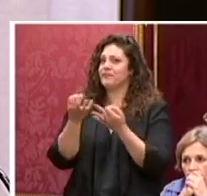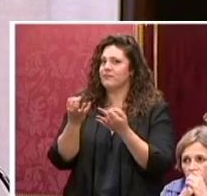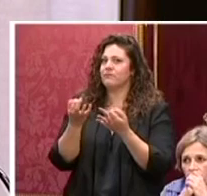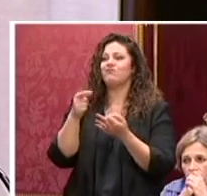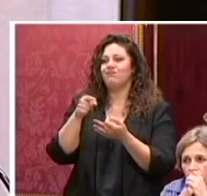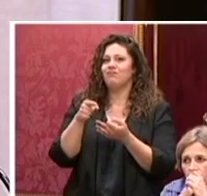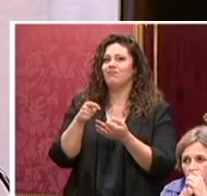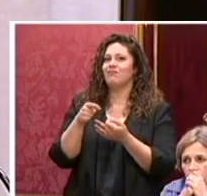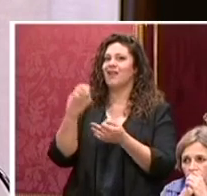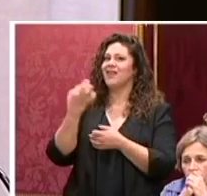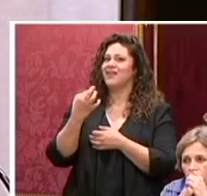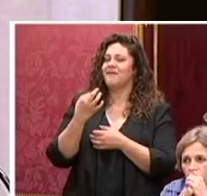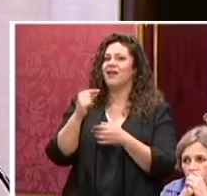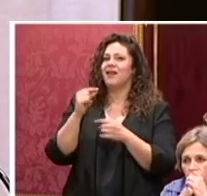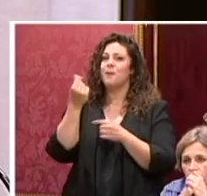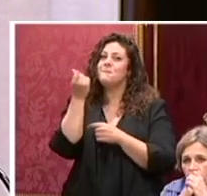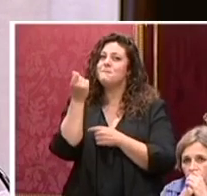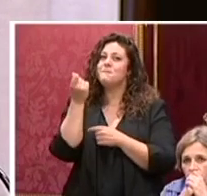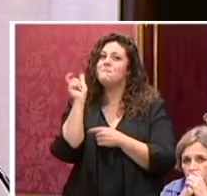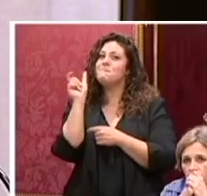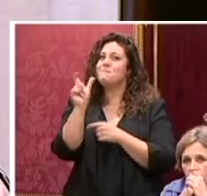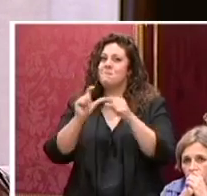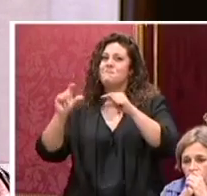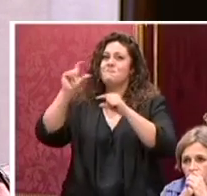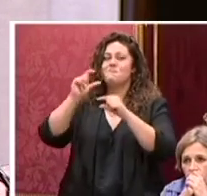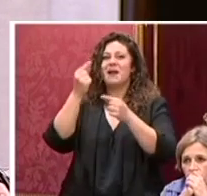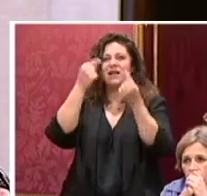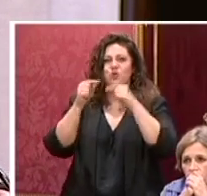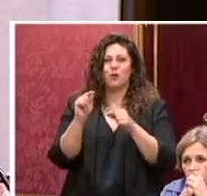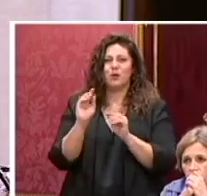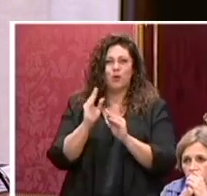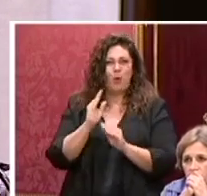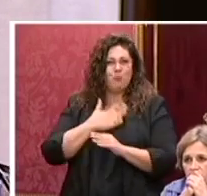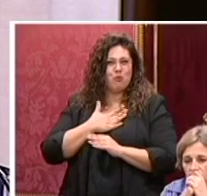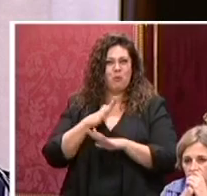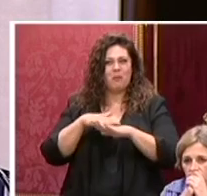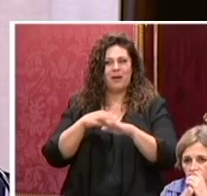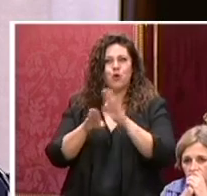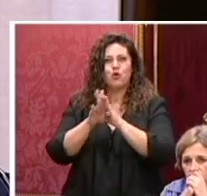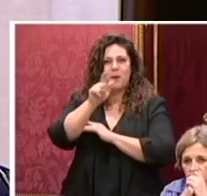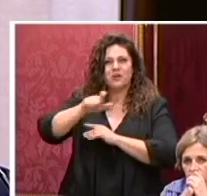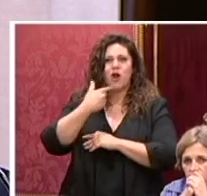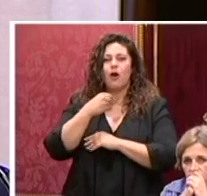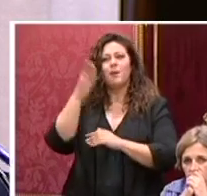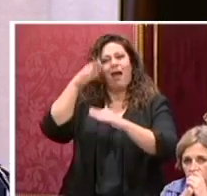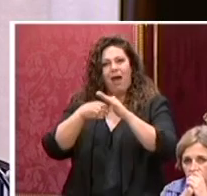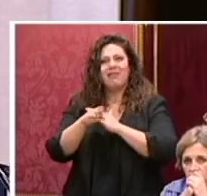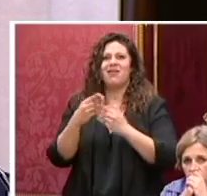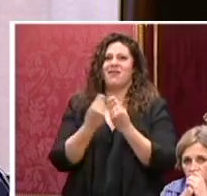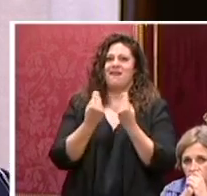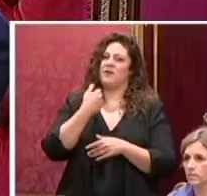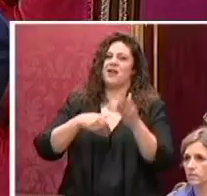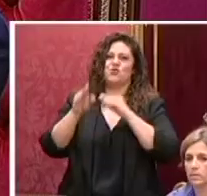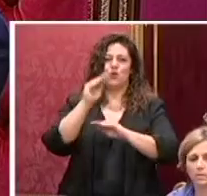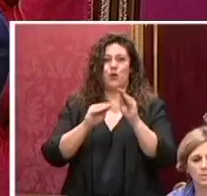imponga, establezca una partida presupuestaria propia para seguir ayudando a la gente joven a poder acceder al mercado de la vivienda en régimen